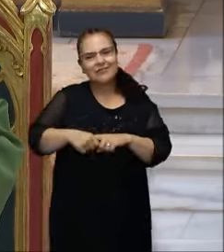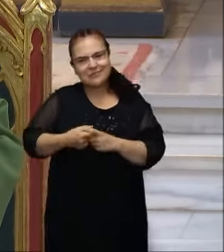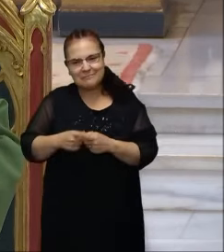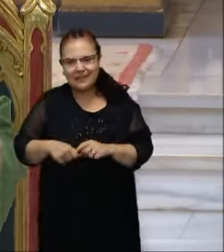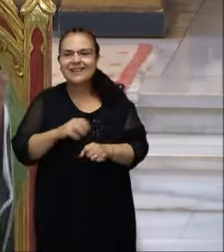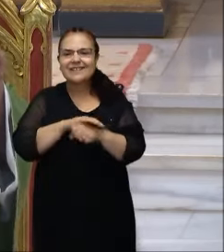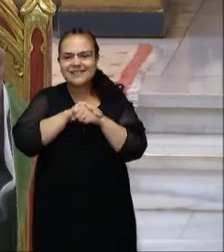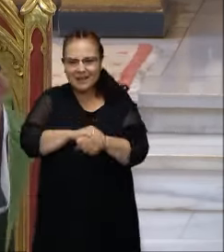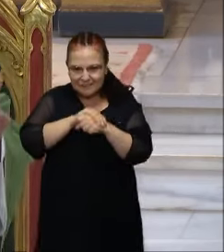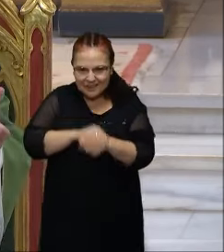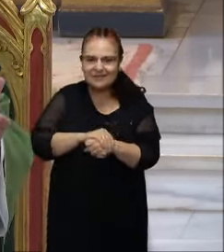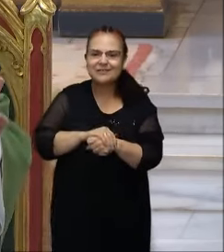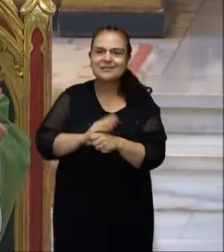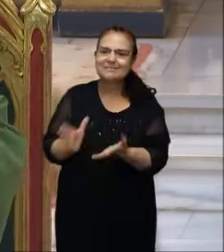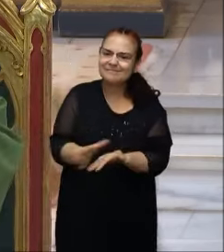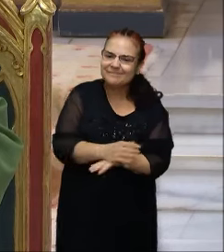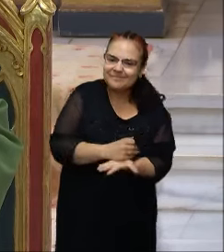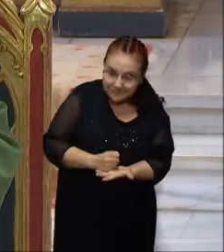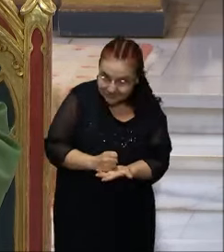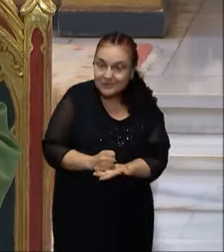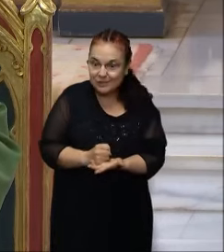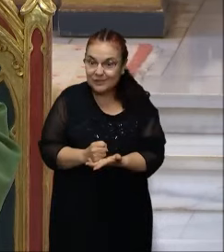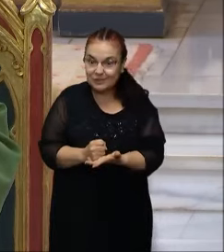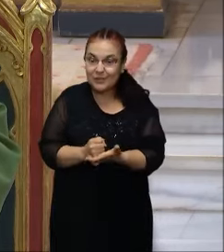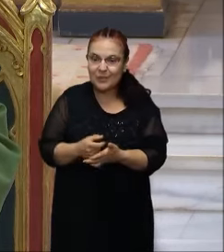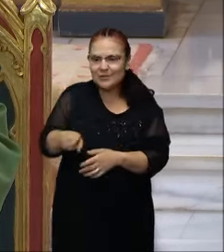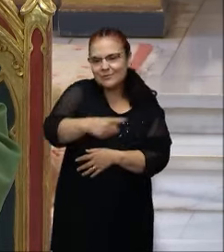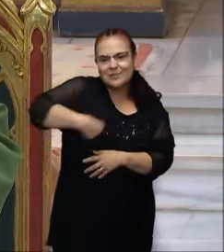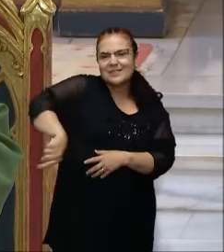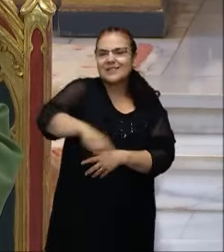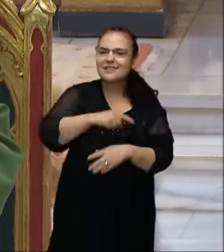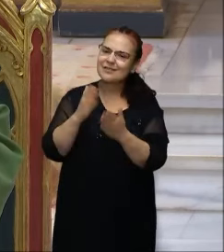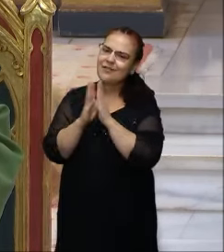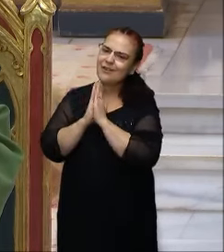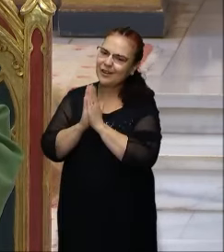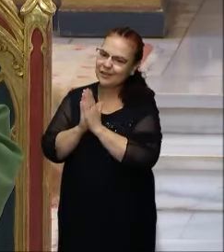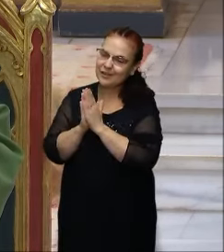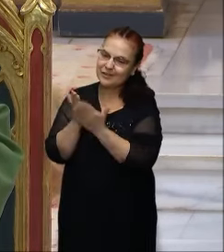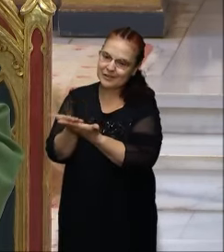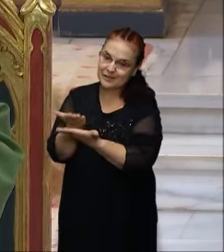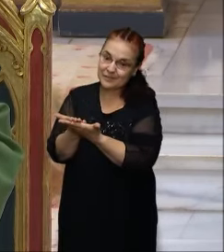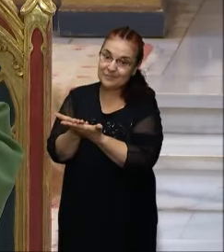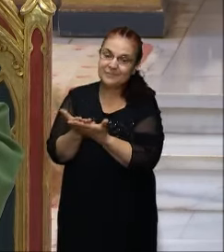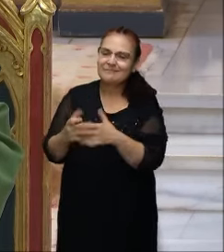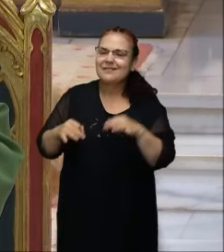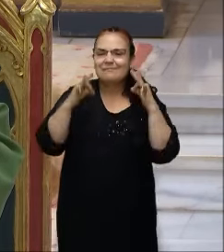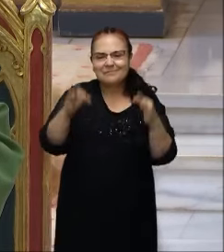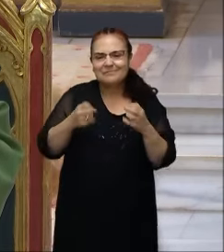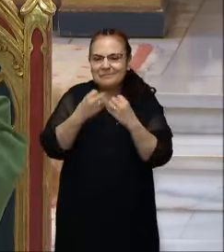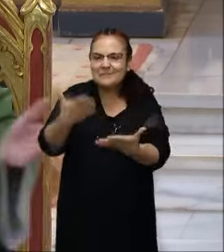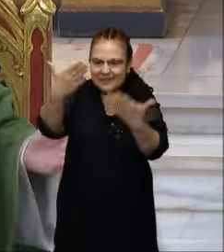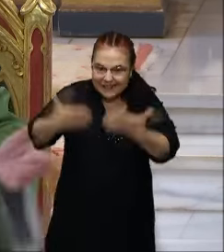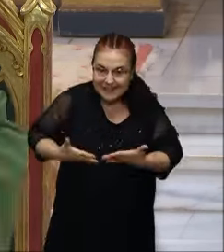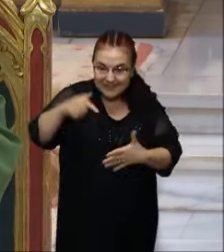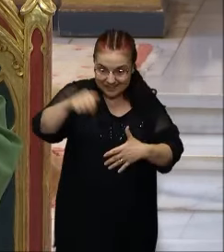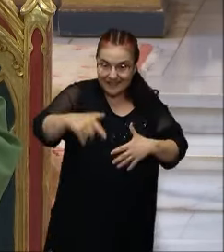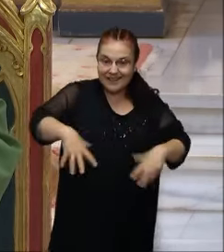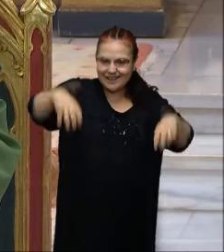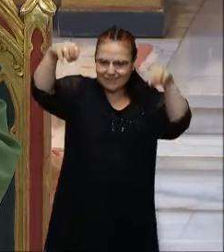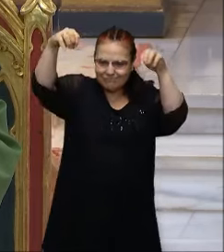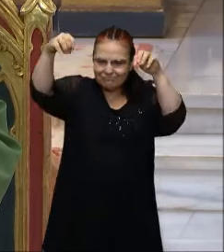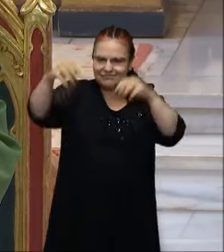siempre decimos, por todos los que se encomiendan a nuestras oraciones. Como siempre, bienvenidos los que estáis aquí en torno